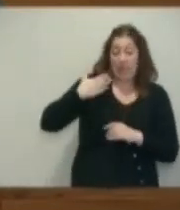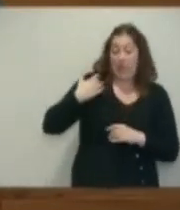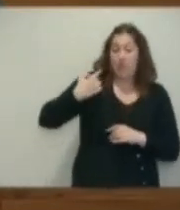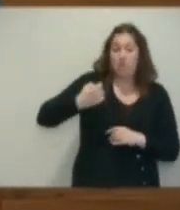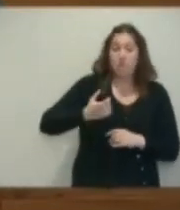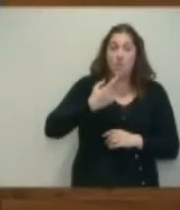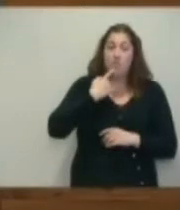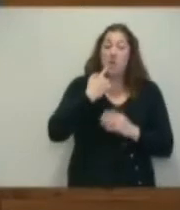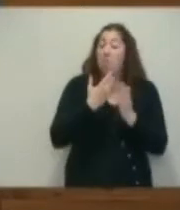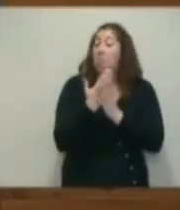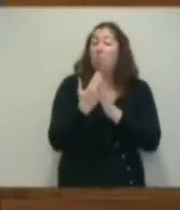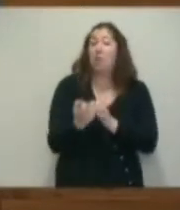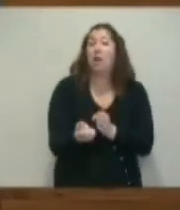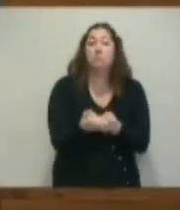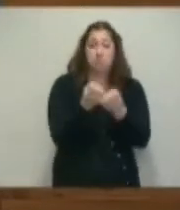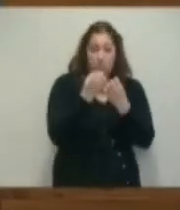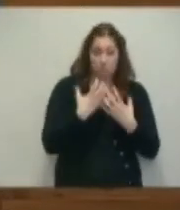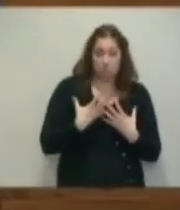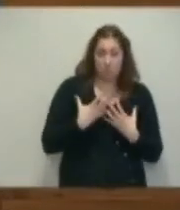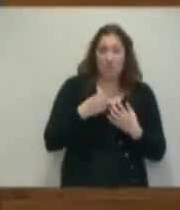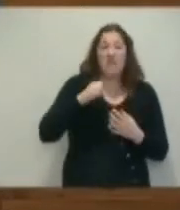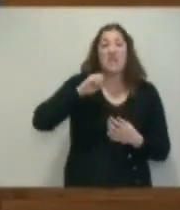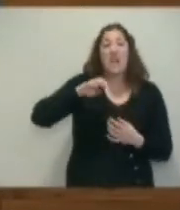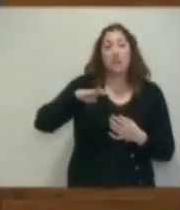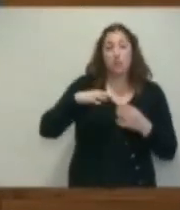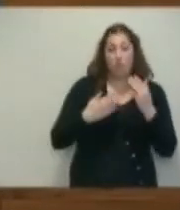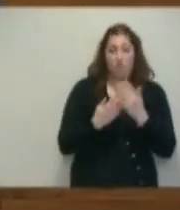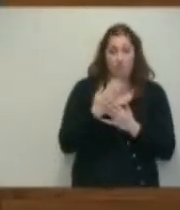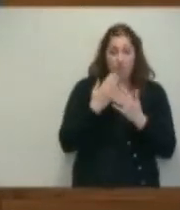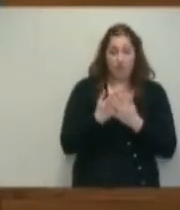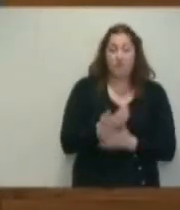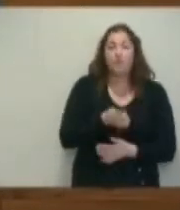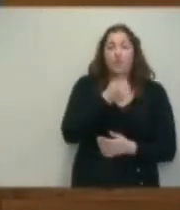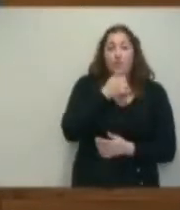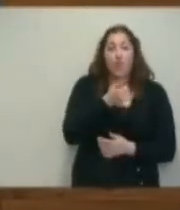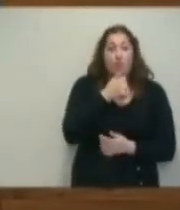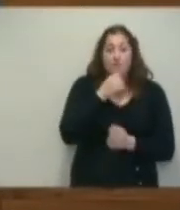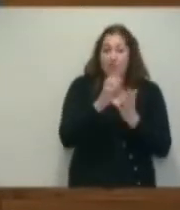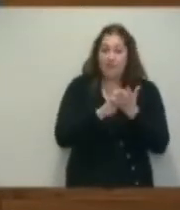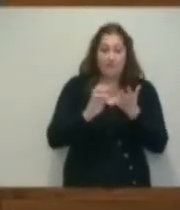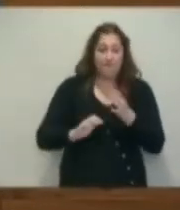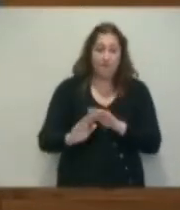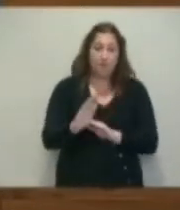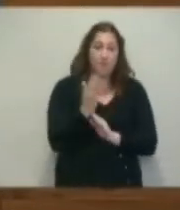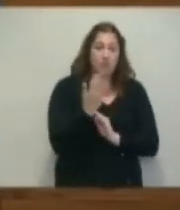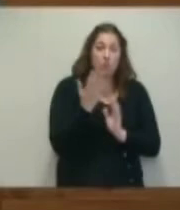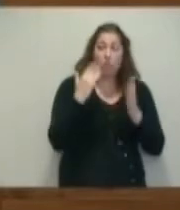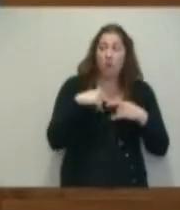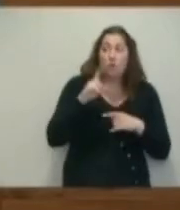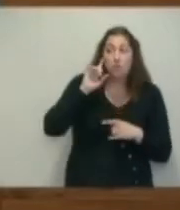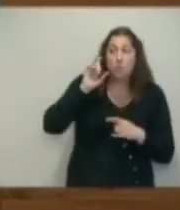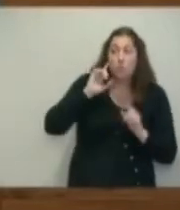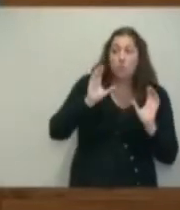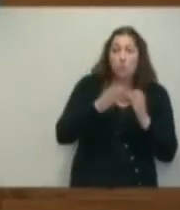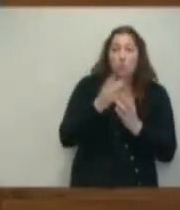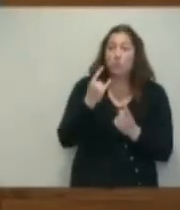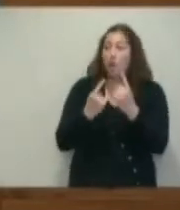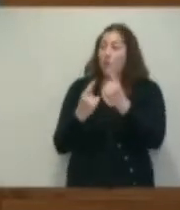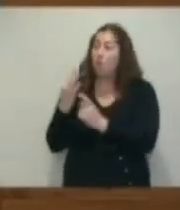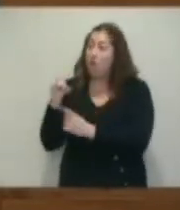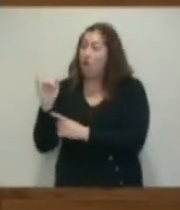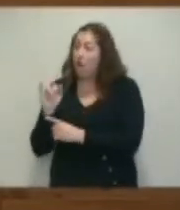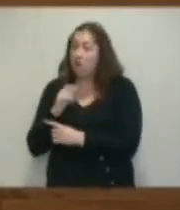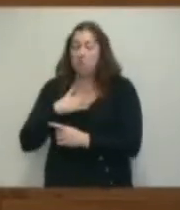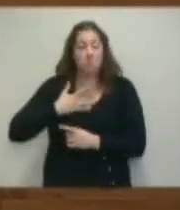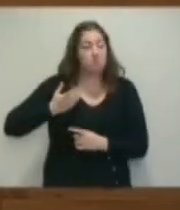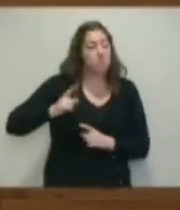Han pasado ya 14 días y todavía no disponemos del mismo. No sé si hay algún grupo que dispone de él. Desde luego nosotros tampoco disponemos